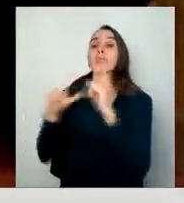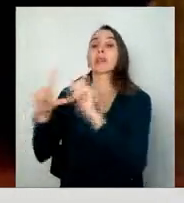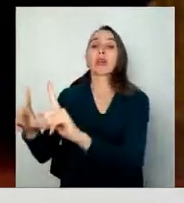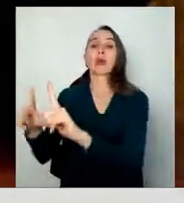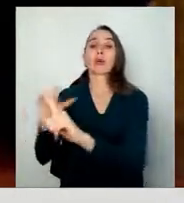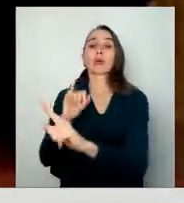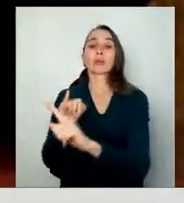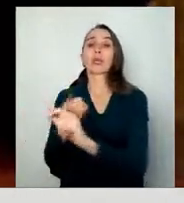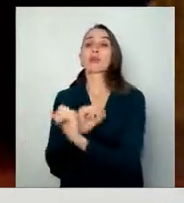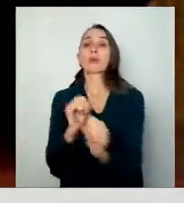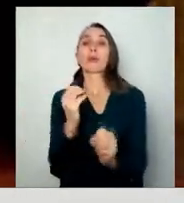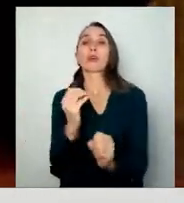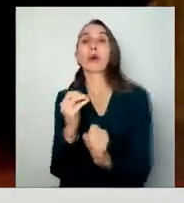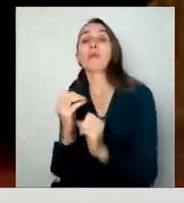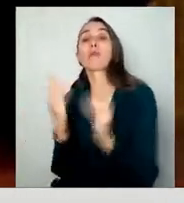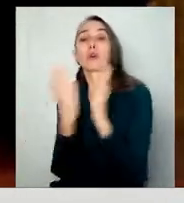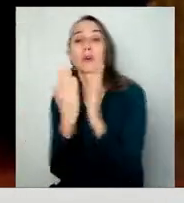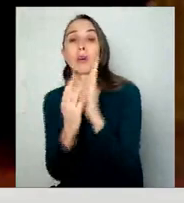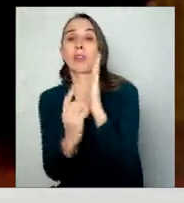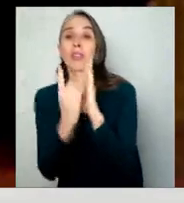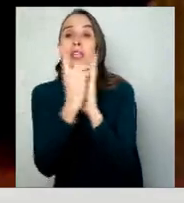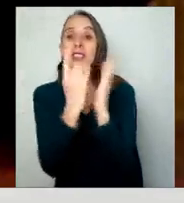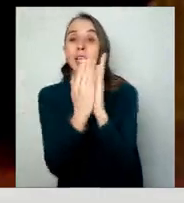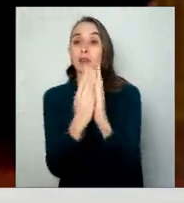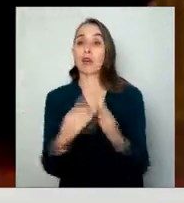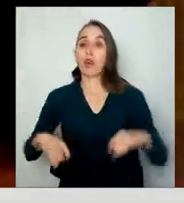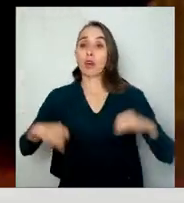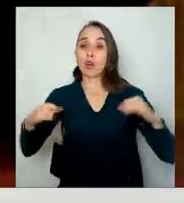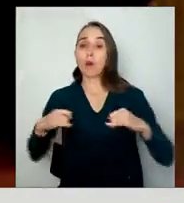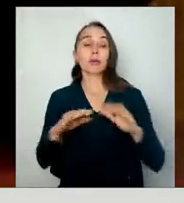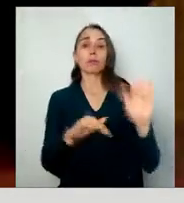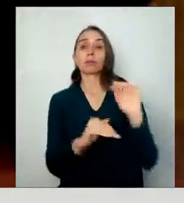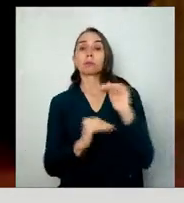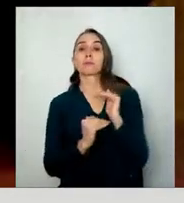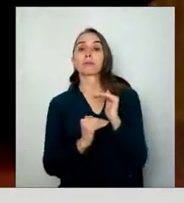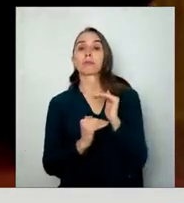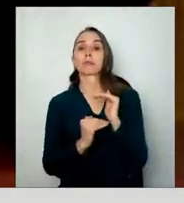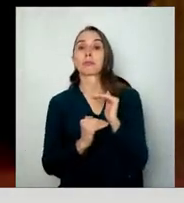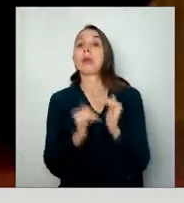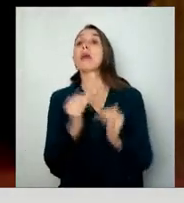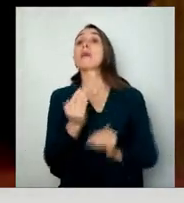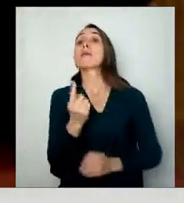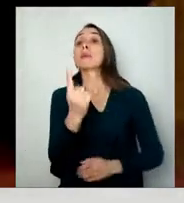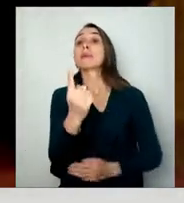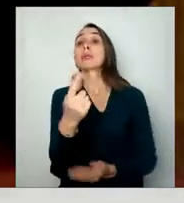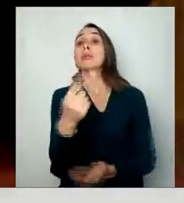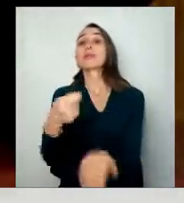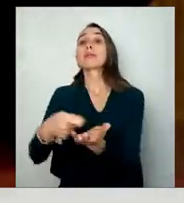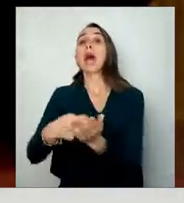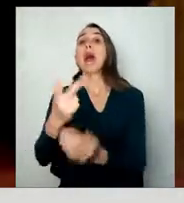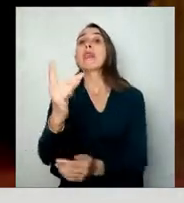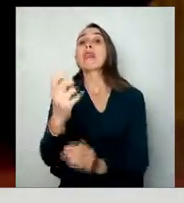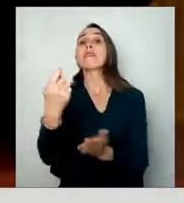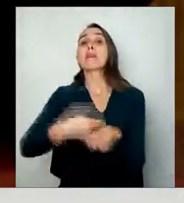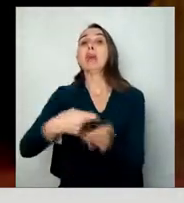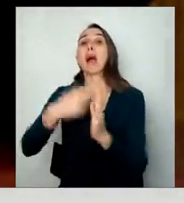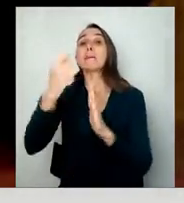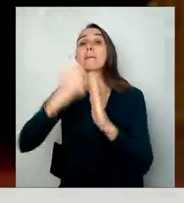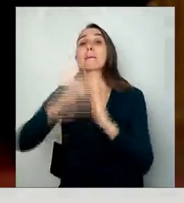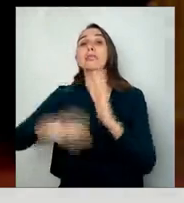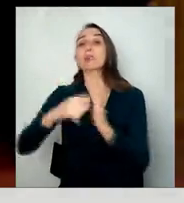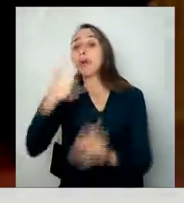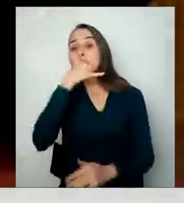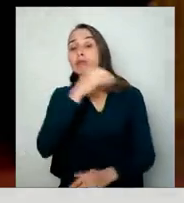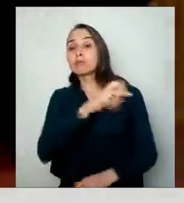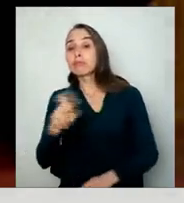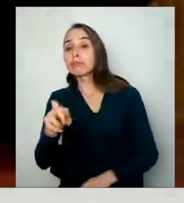académico profesional de un joven se vea limitado o supeditado al pago de los cuando en muchos casos luego de